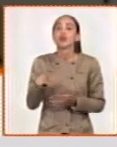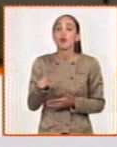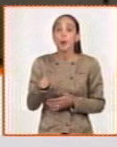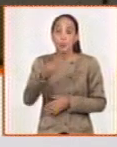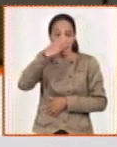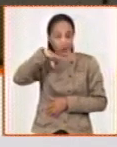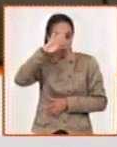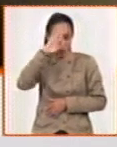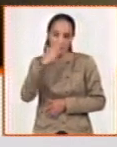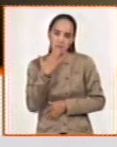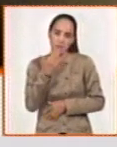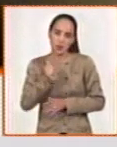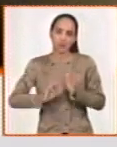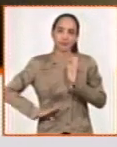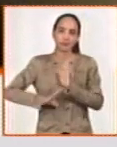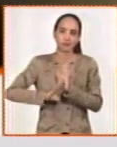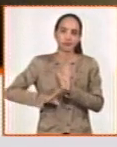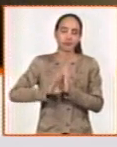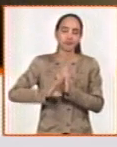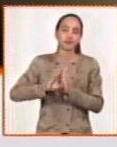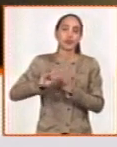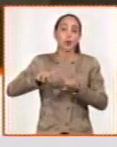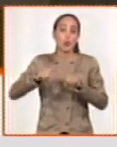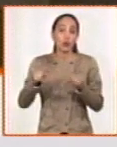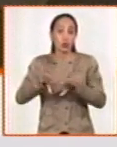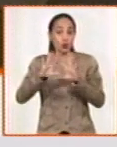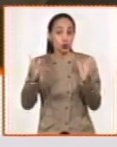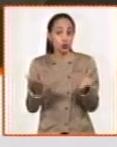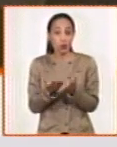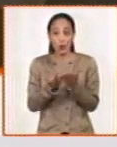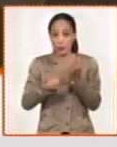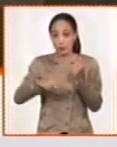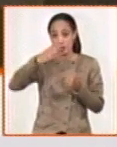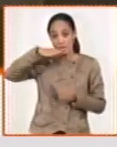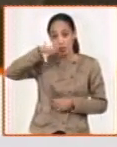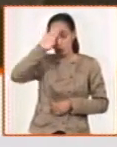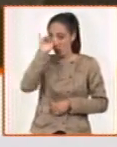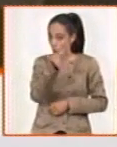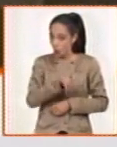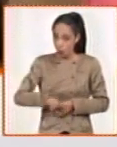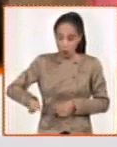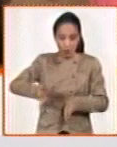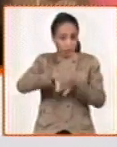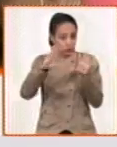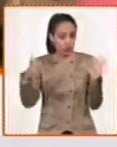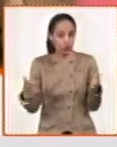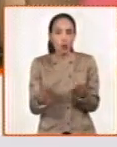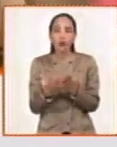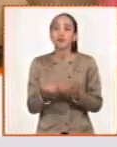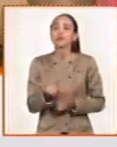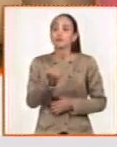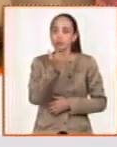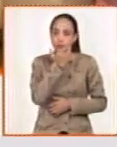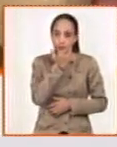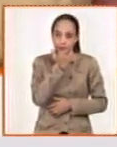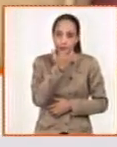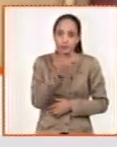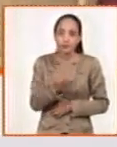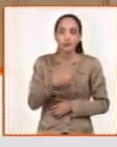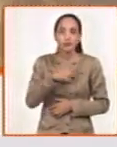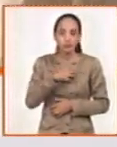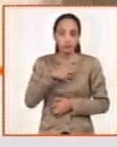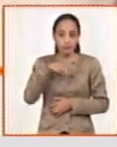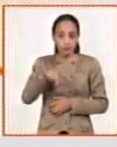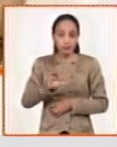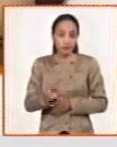Por eso en todas las provincias de Cuba, porque todas también fueron afectadas, tuvimos este tipo de